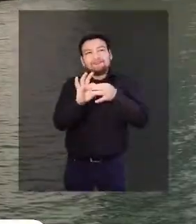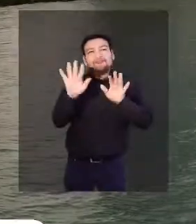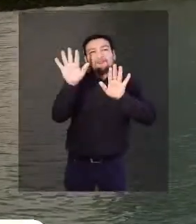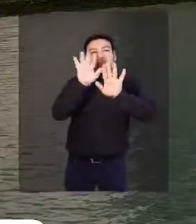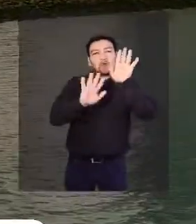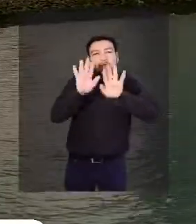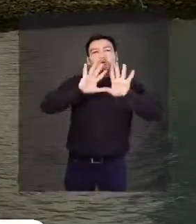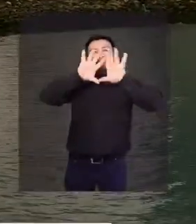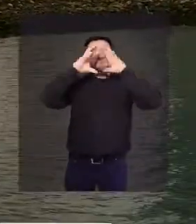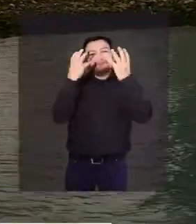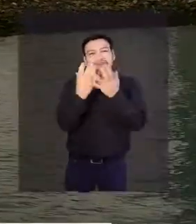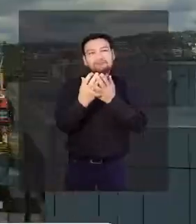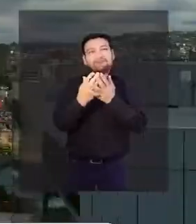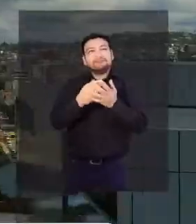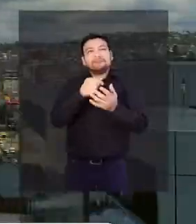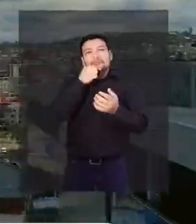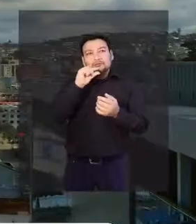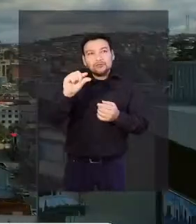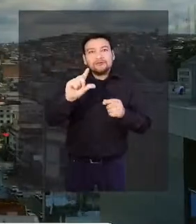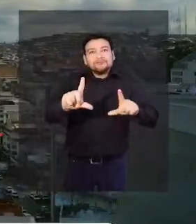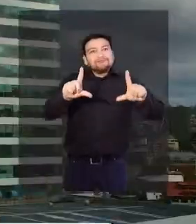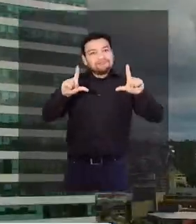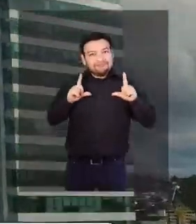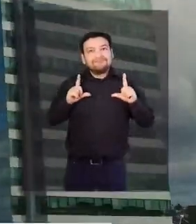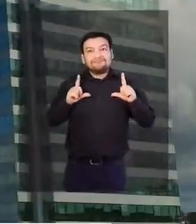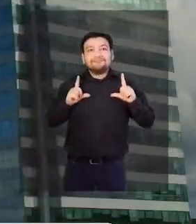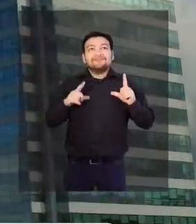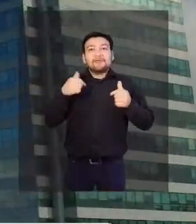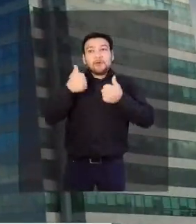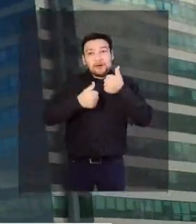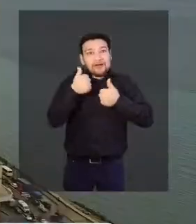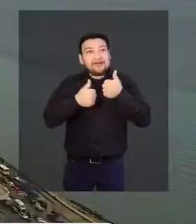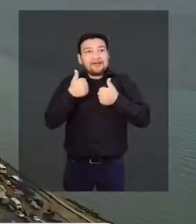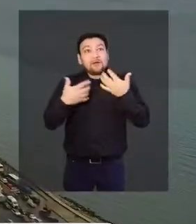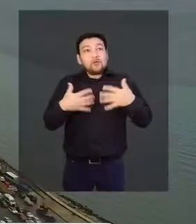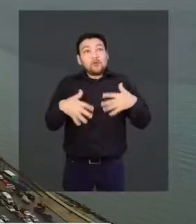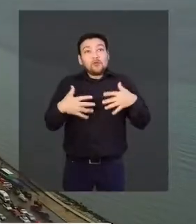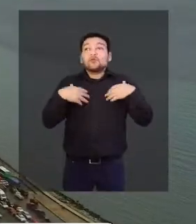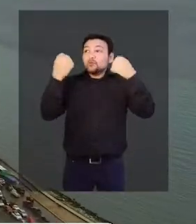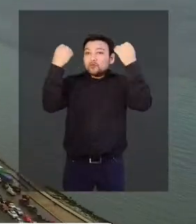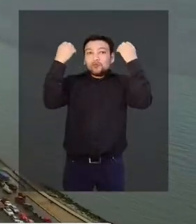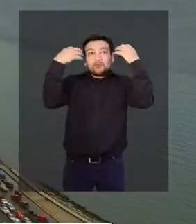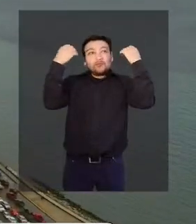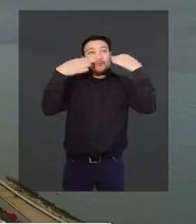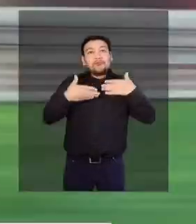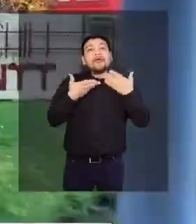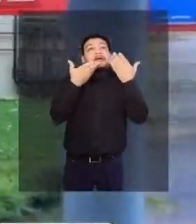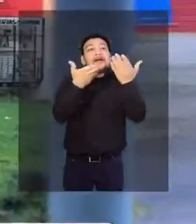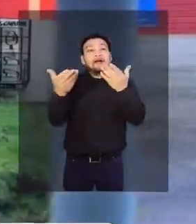y la región de los lagos ha generado una creciente necesidad de profesionales en la zona.